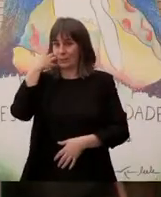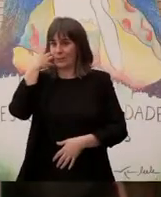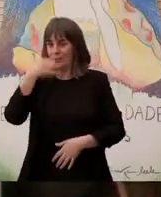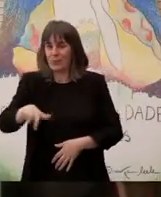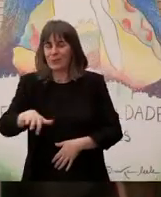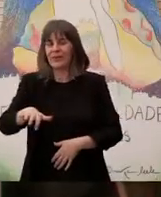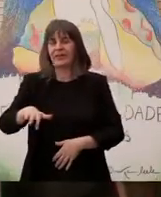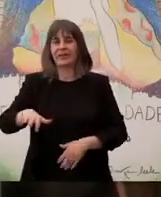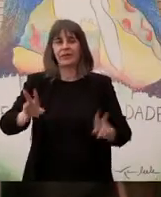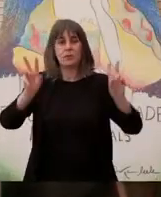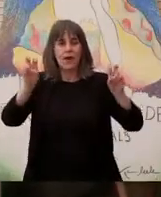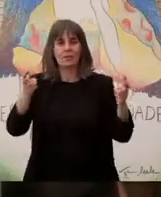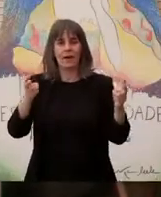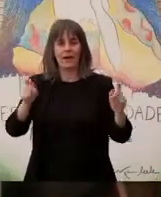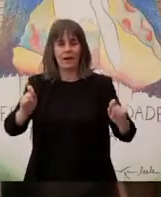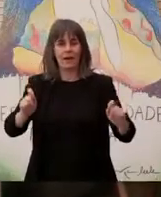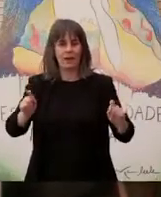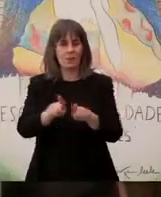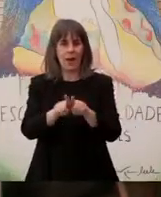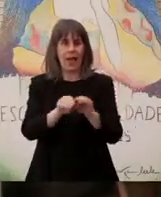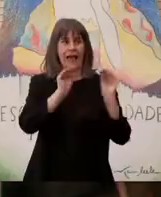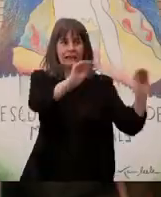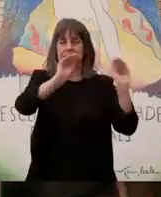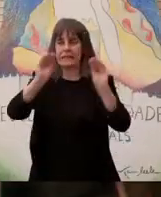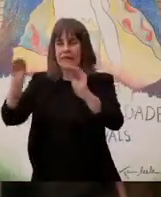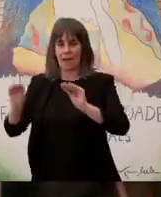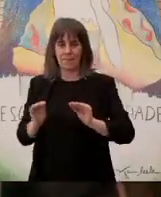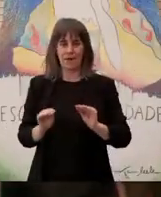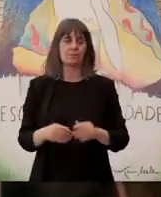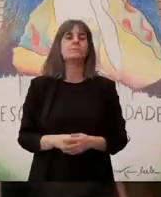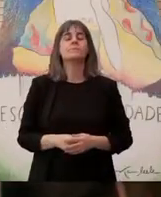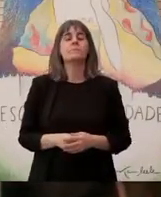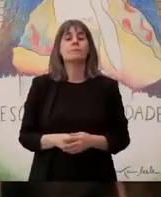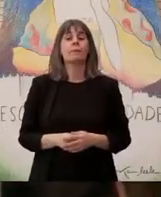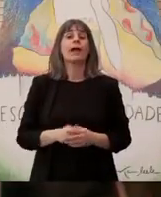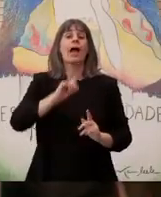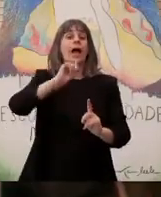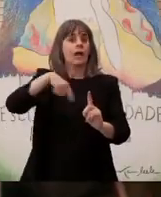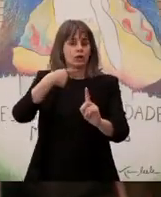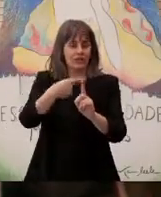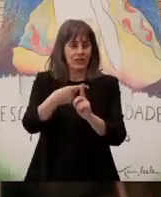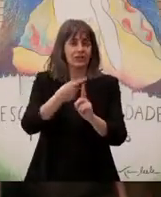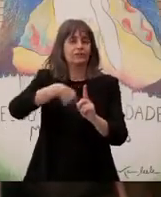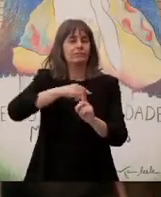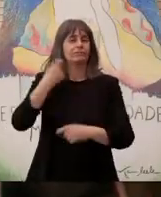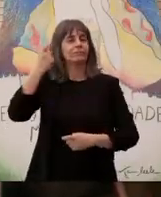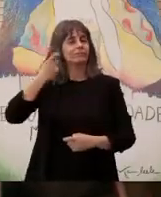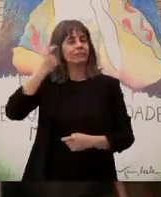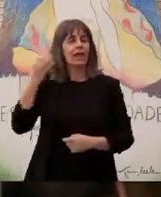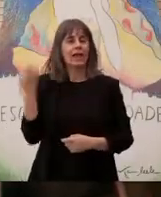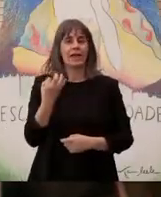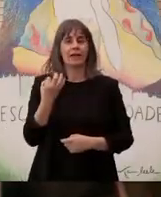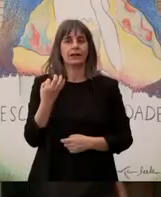novedosaba indiferente no entonces o anocheguinte Pues no sé qué intentamos hoy conseguir que